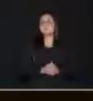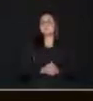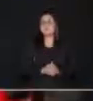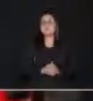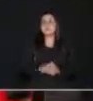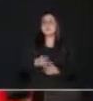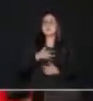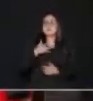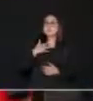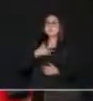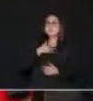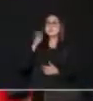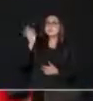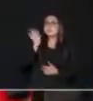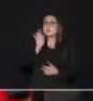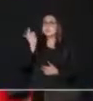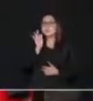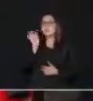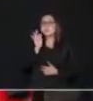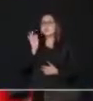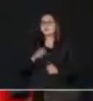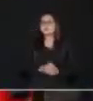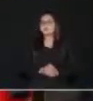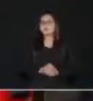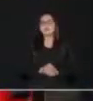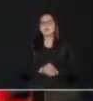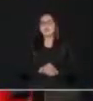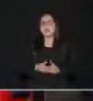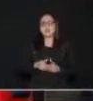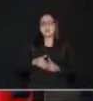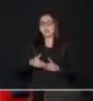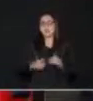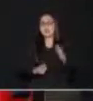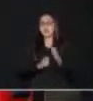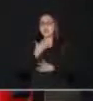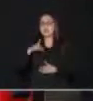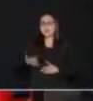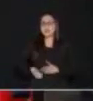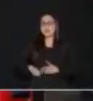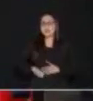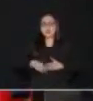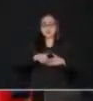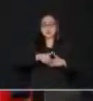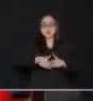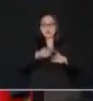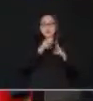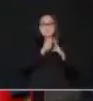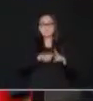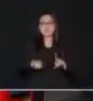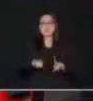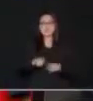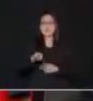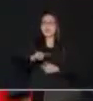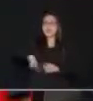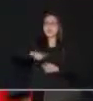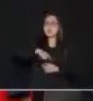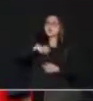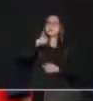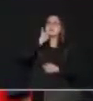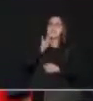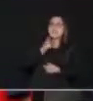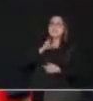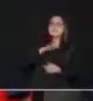una reforma electoral. Ese es un tema, una respuesta que dio a una de las críticas más fuertes que se le estuvieron haciendo. Dos, el tema de la